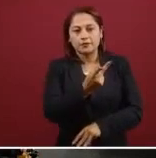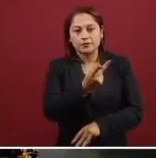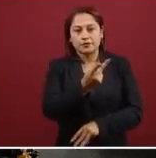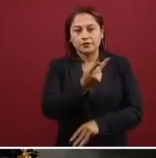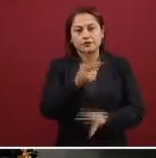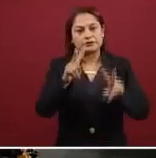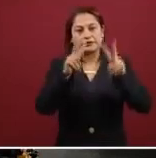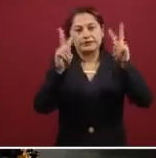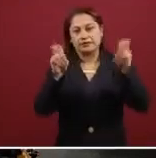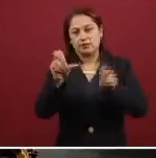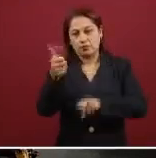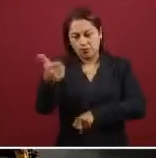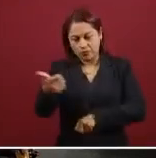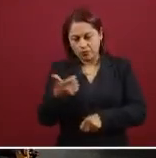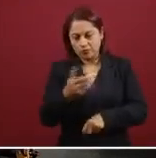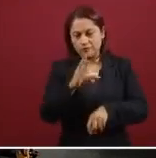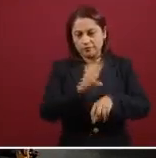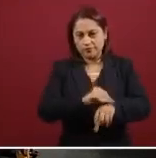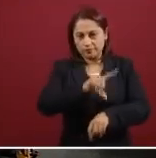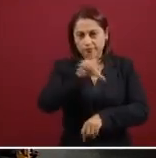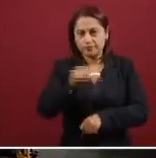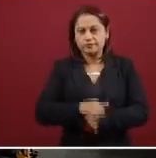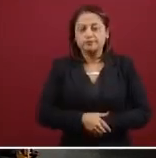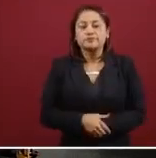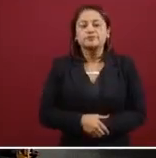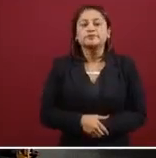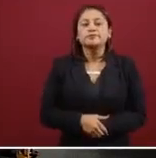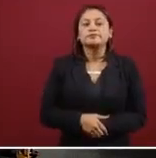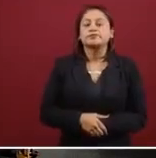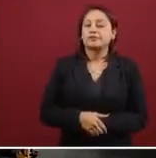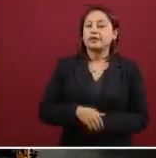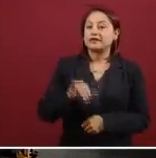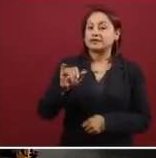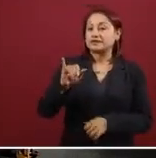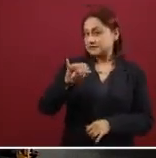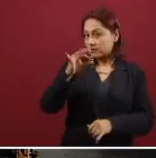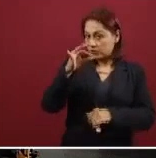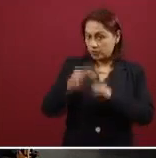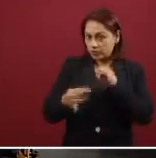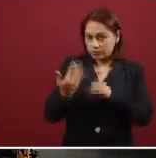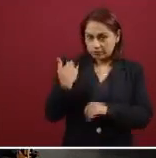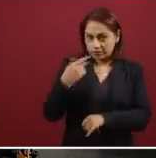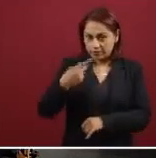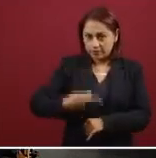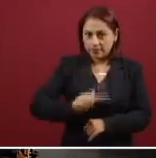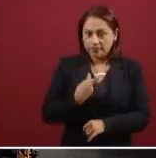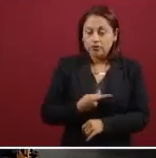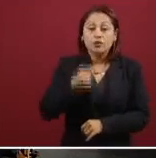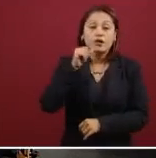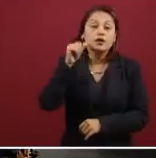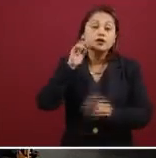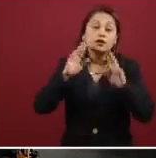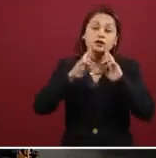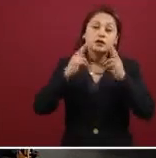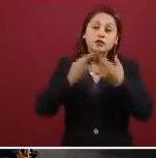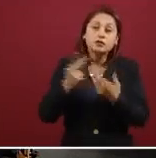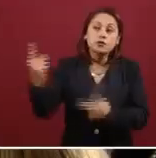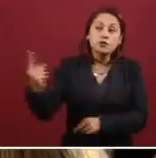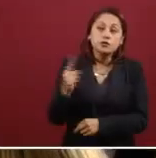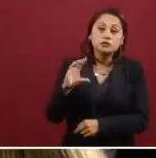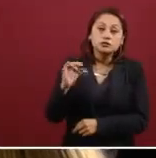otra intervención. Gracias. Sí, la última pregunta no estuvo presente.